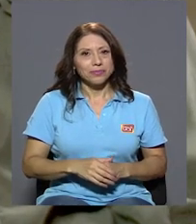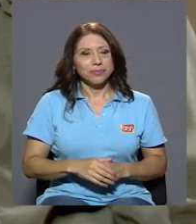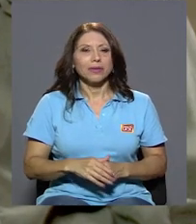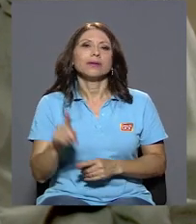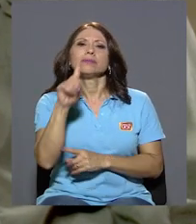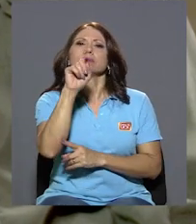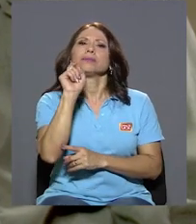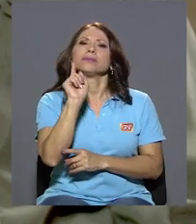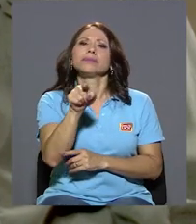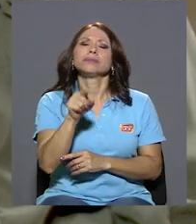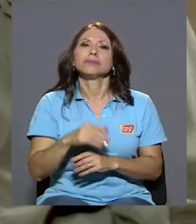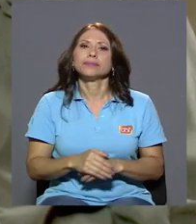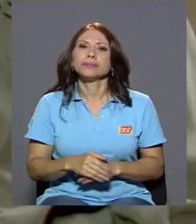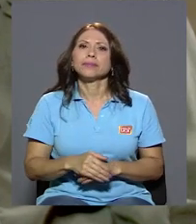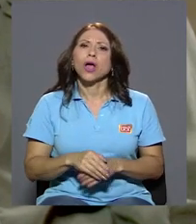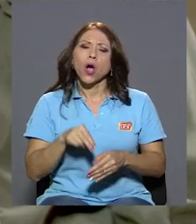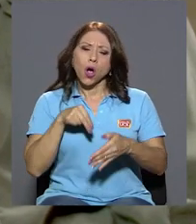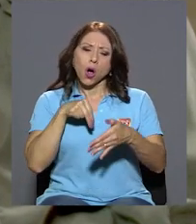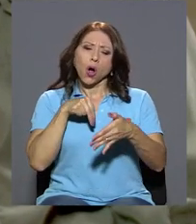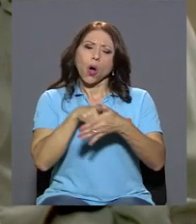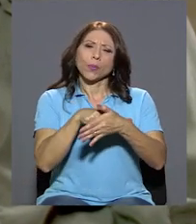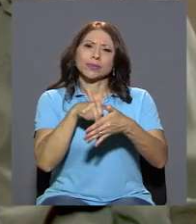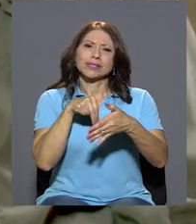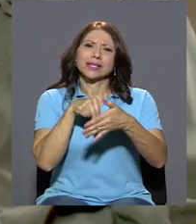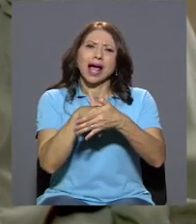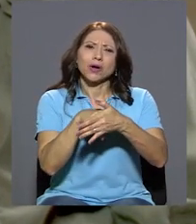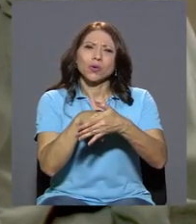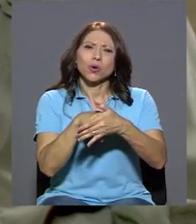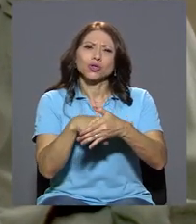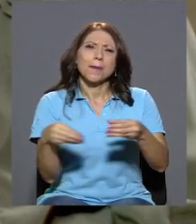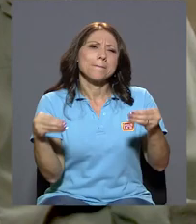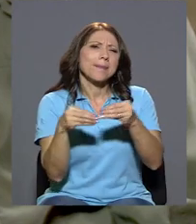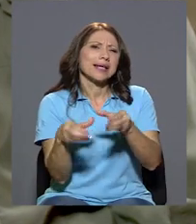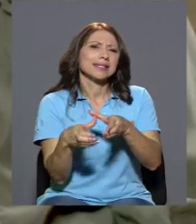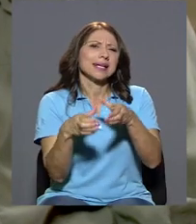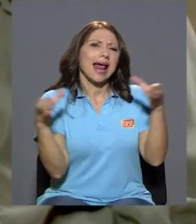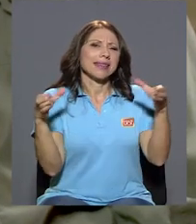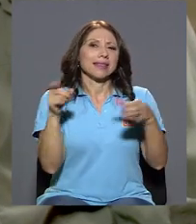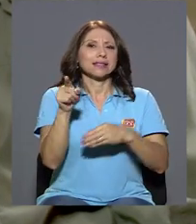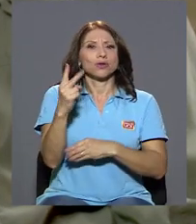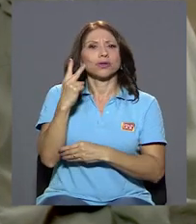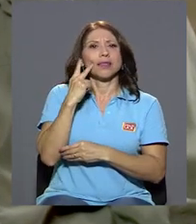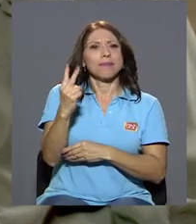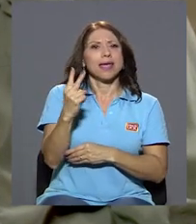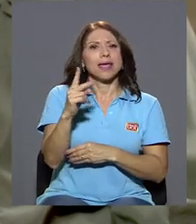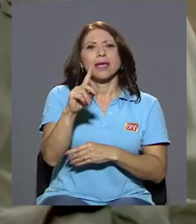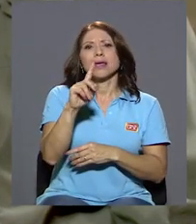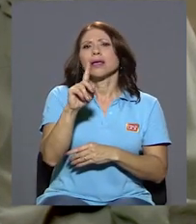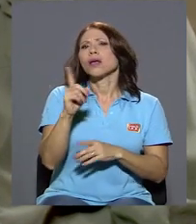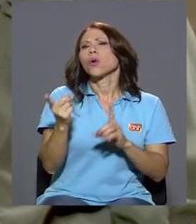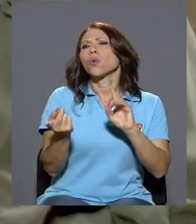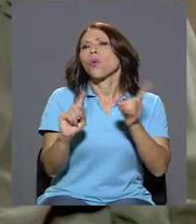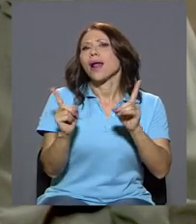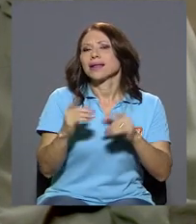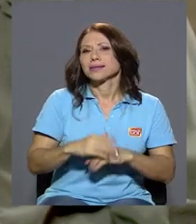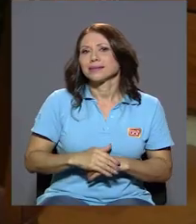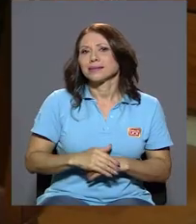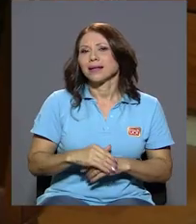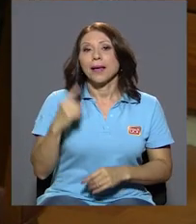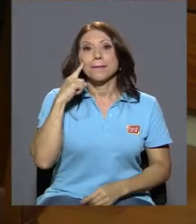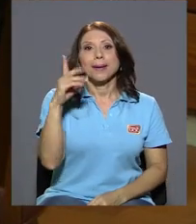cuáles son los obstáculos más grandes que usted ha observado y observa todavía para que en costa rica